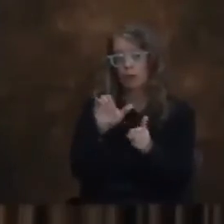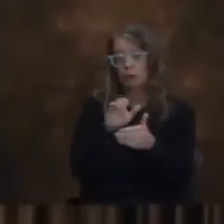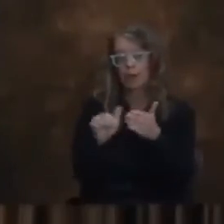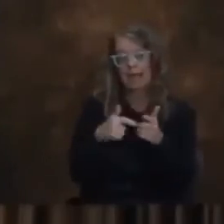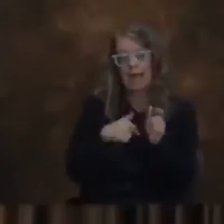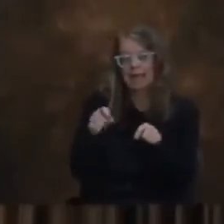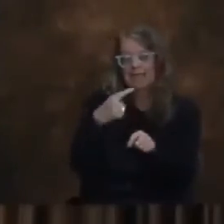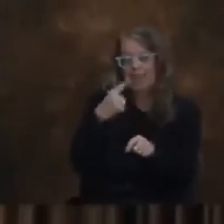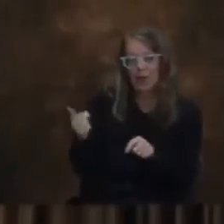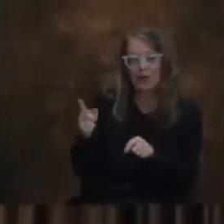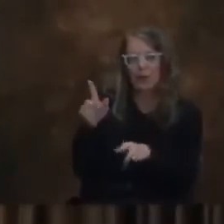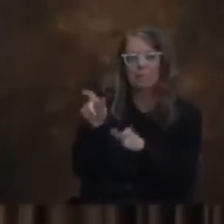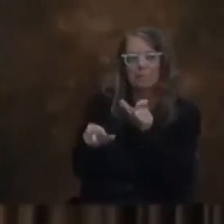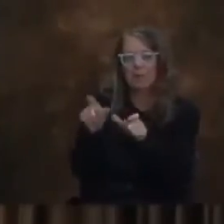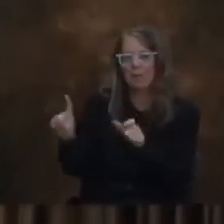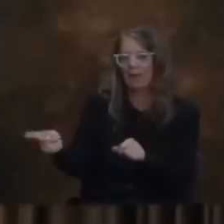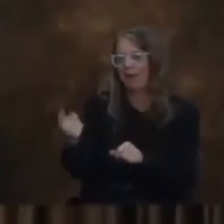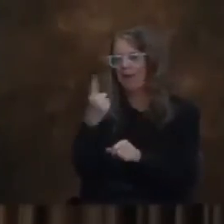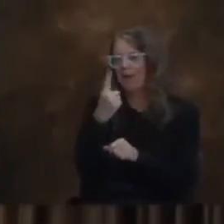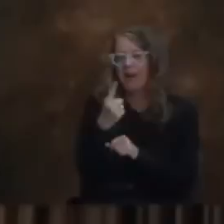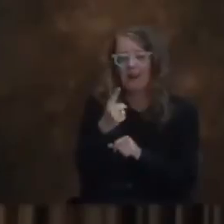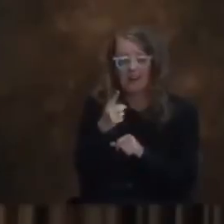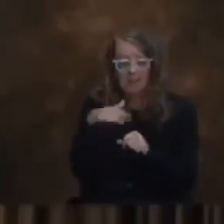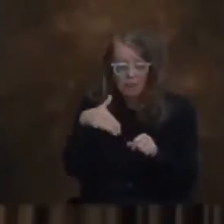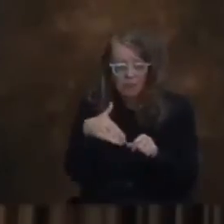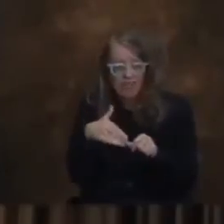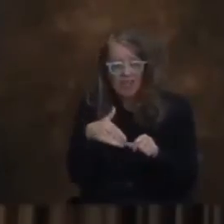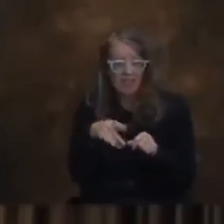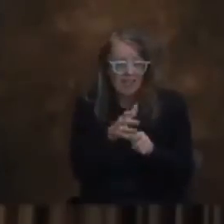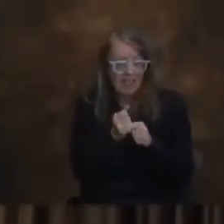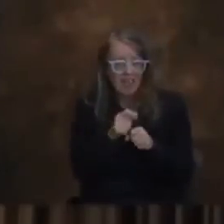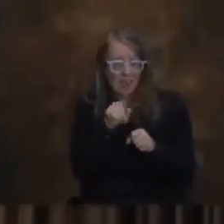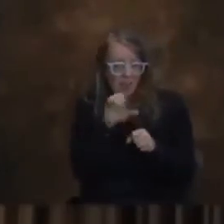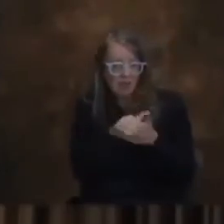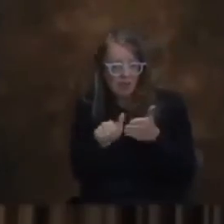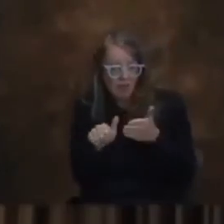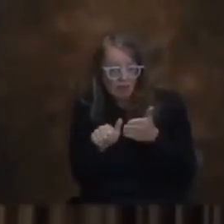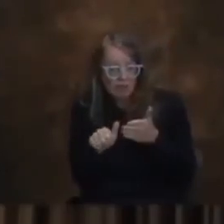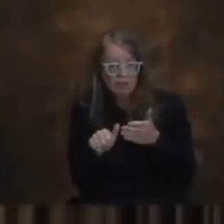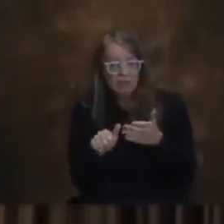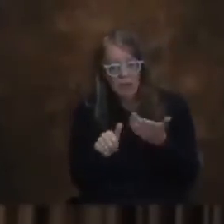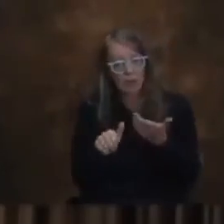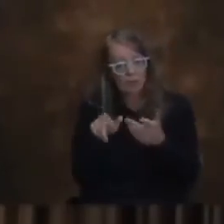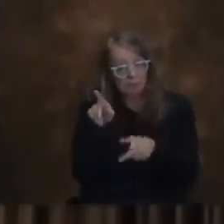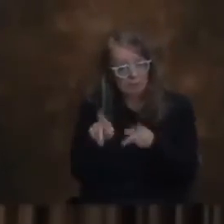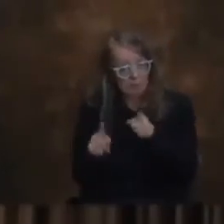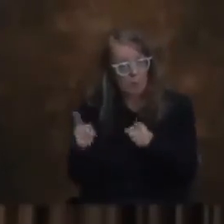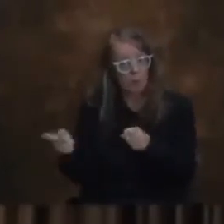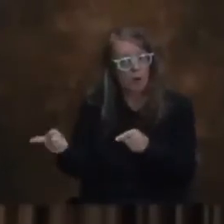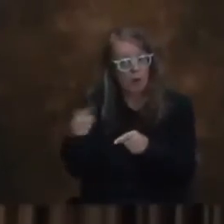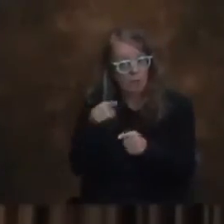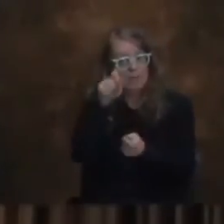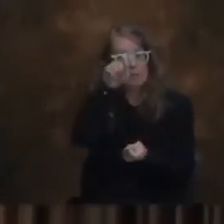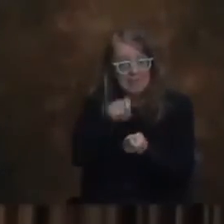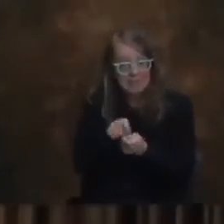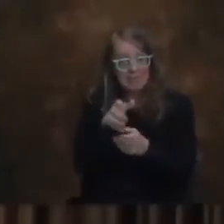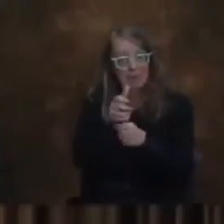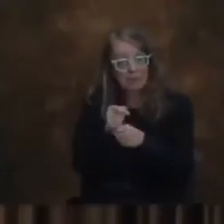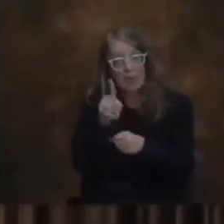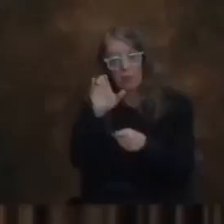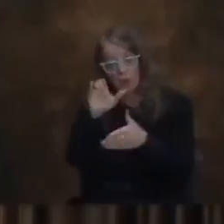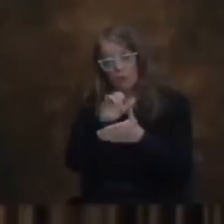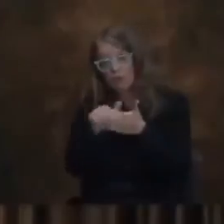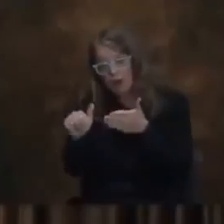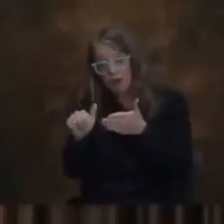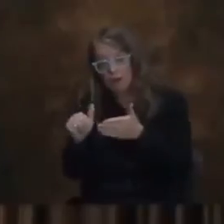si he visto a personas que llegan y preguntan si pueden recibir el incentivo que vienen específicamente cuando cuando